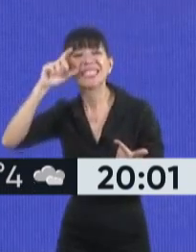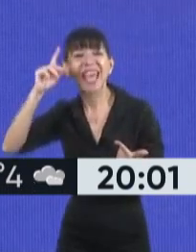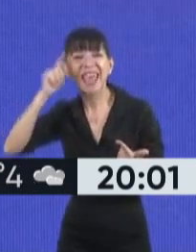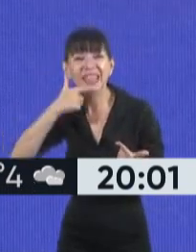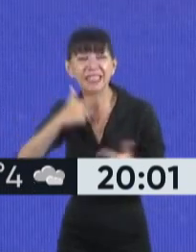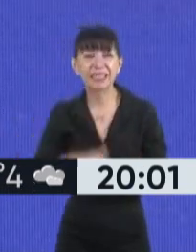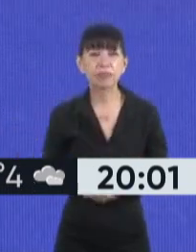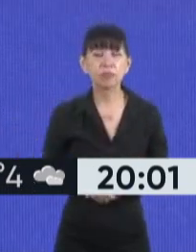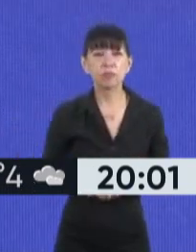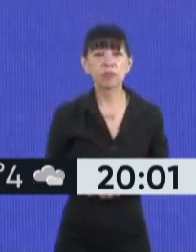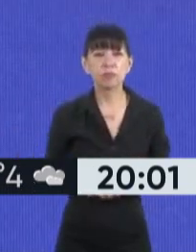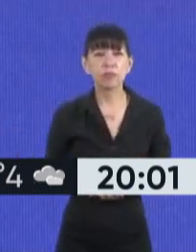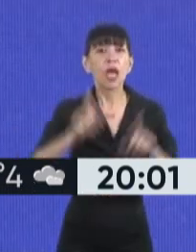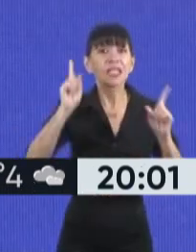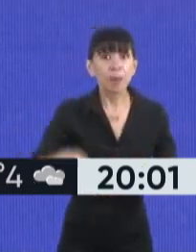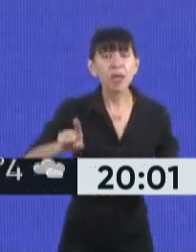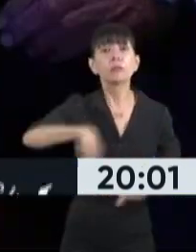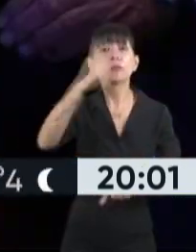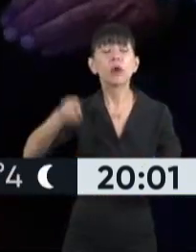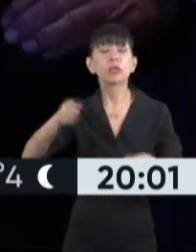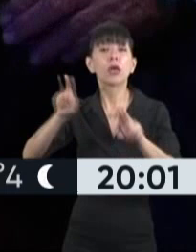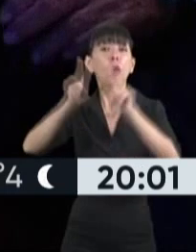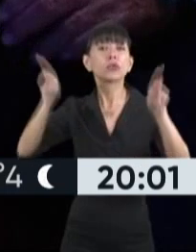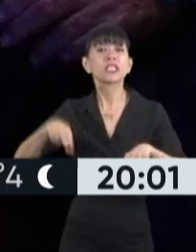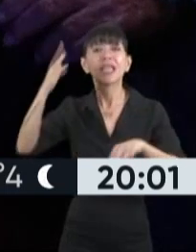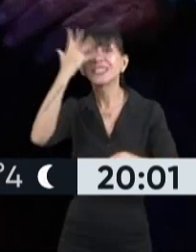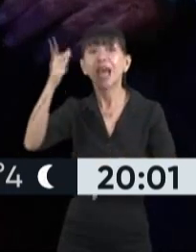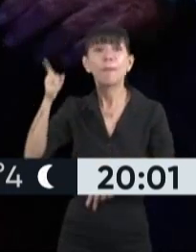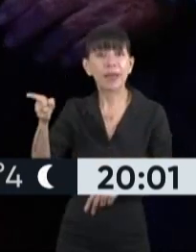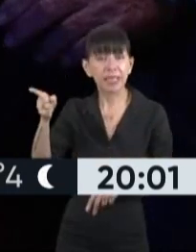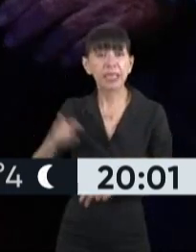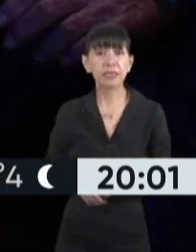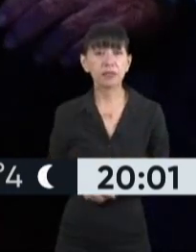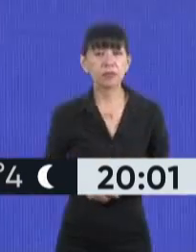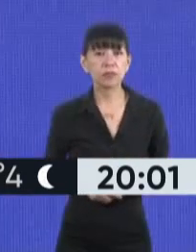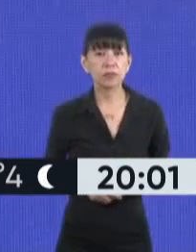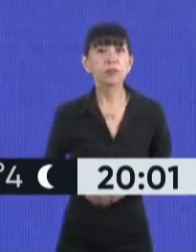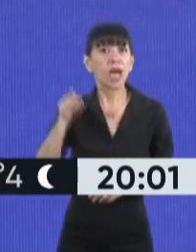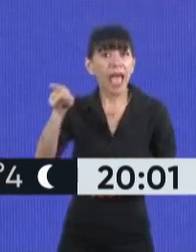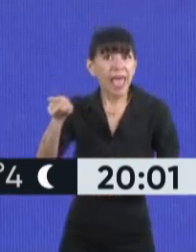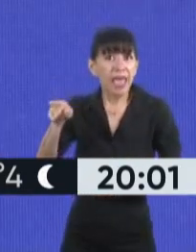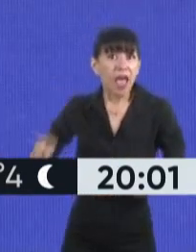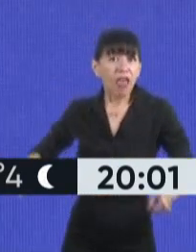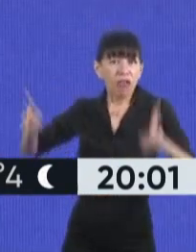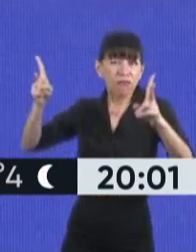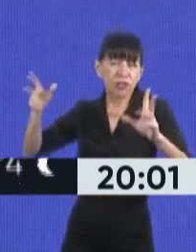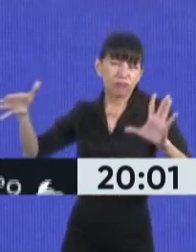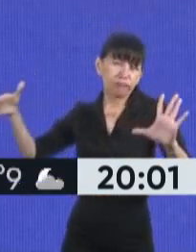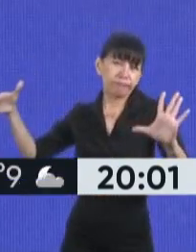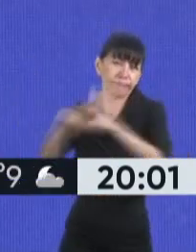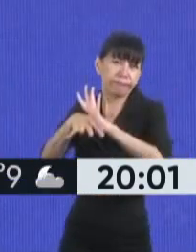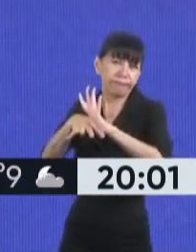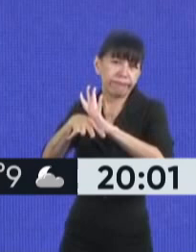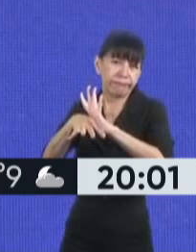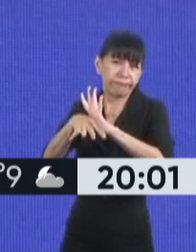Y también en la Universidad de San Martín. Inauguramos un formidable edificio que en los 4 años